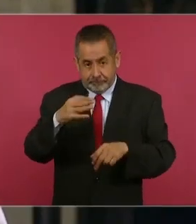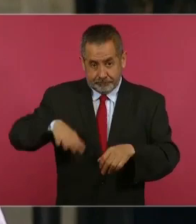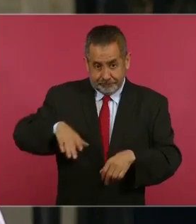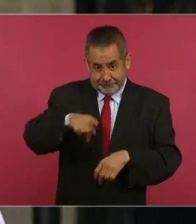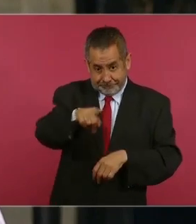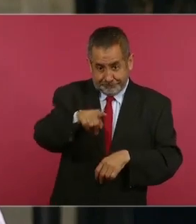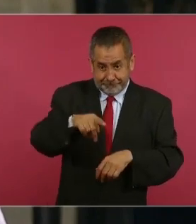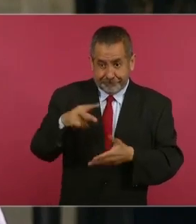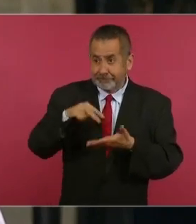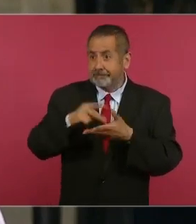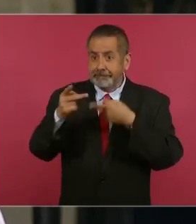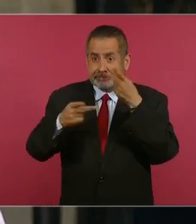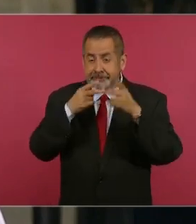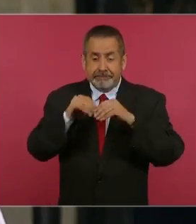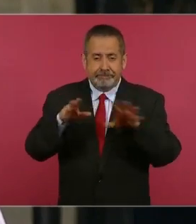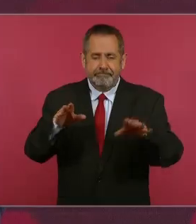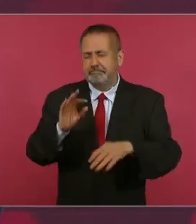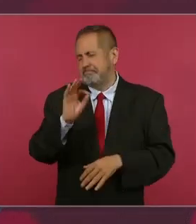Entonces, a ver qué